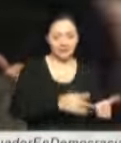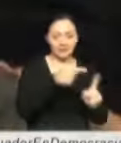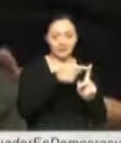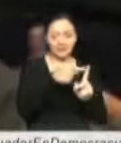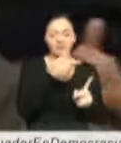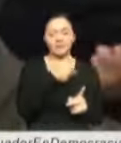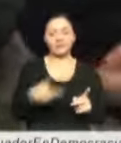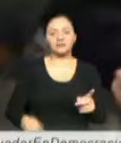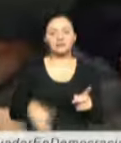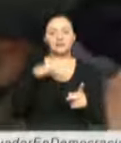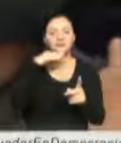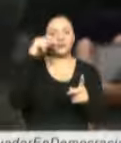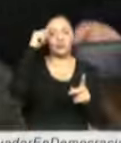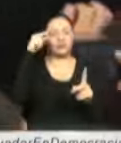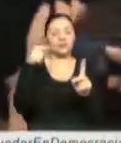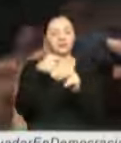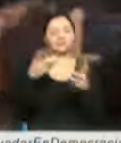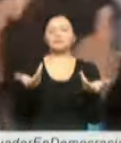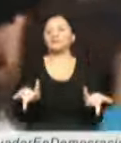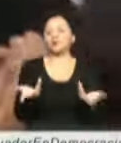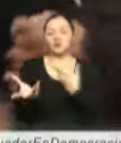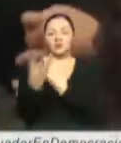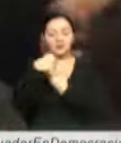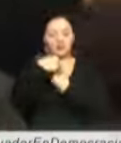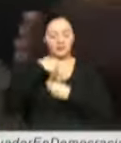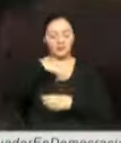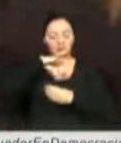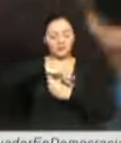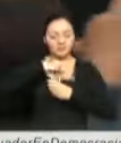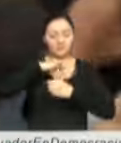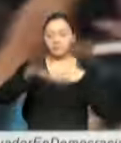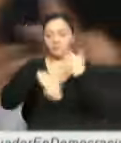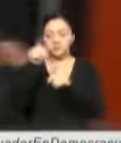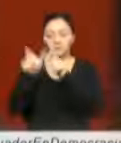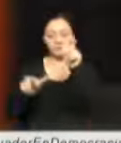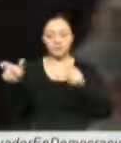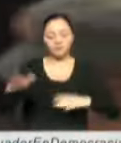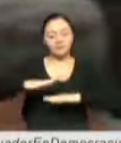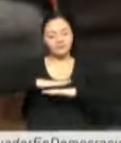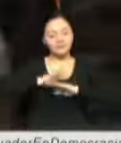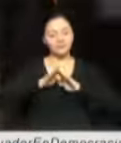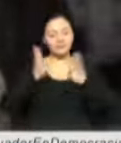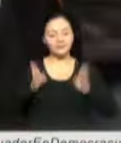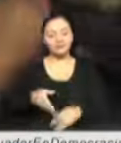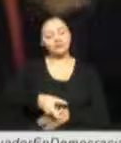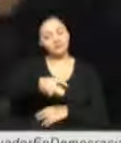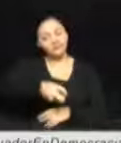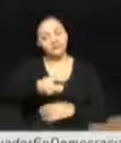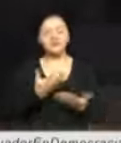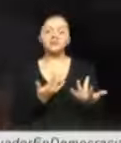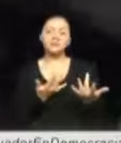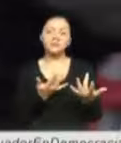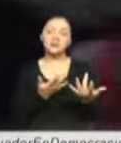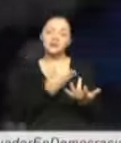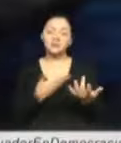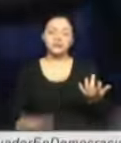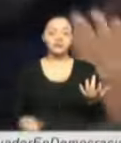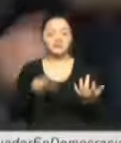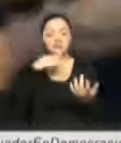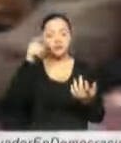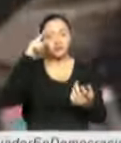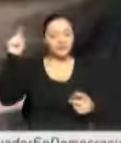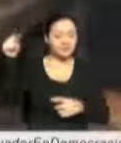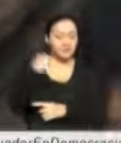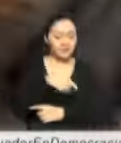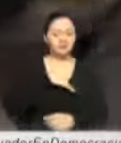de la República, hasta las mesas receptoras del voto, las juntas receptoras del voto, en este día democrático, en